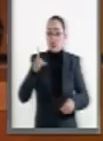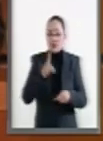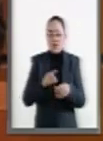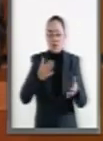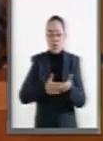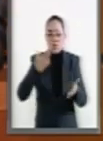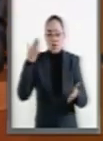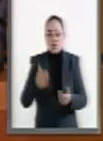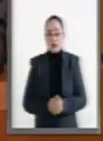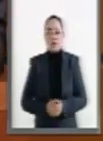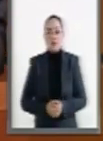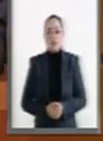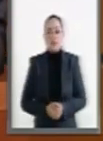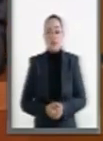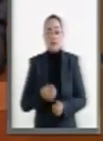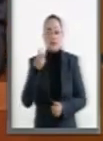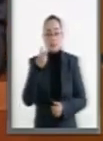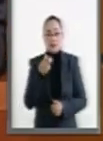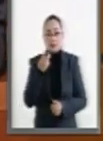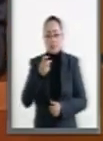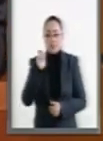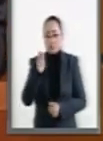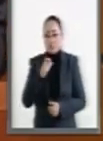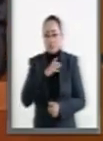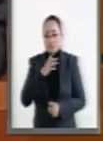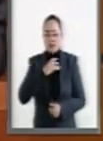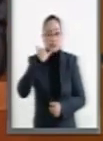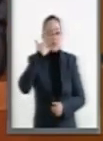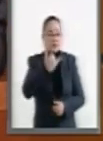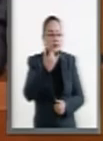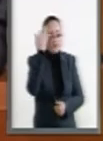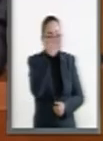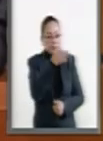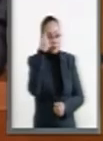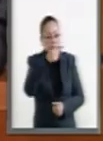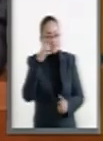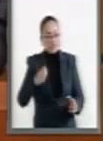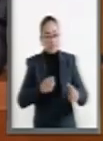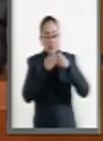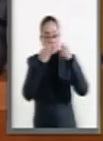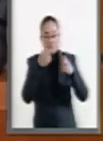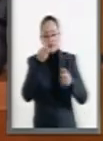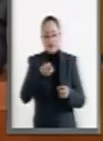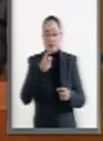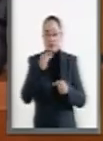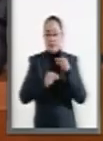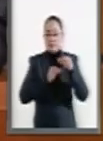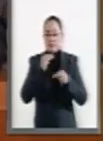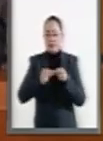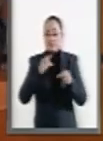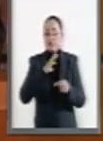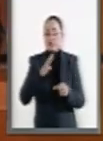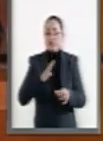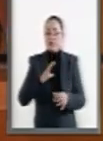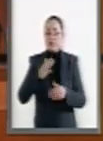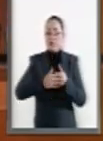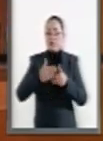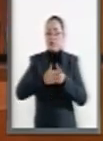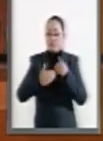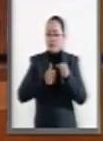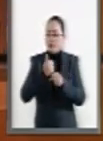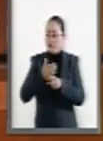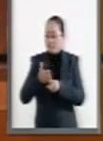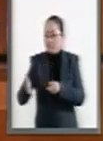multa. Las penas para el delito de uso indebido de los servicios de emergencia aumentarán en una mitad en los siguientes